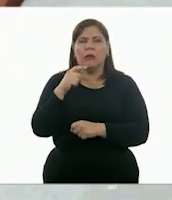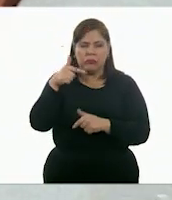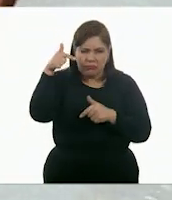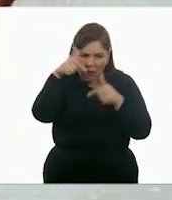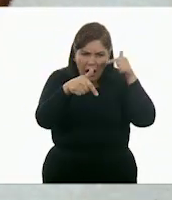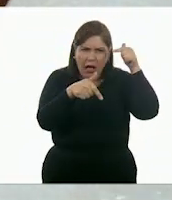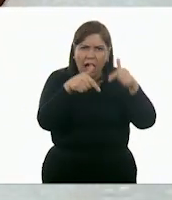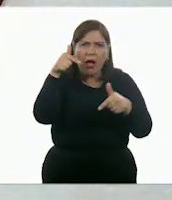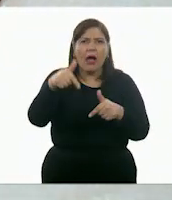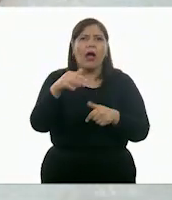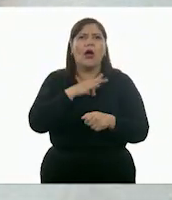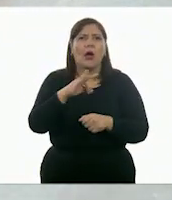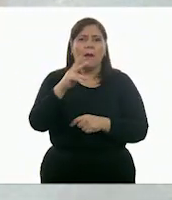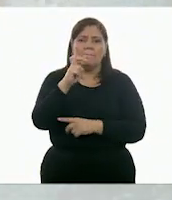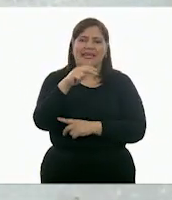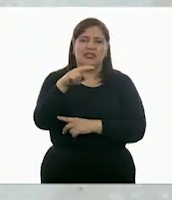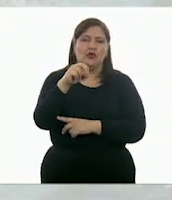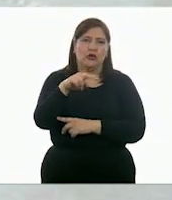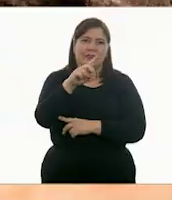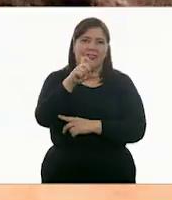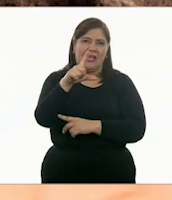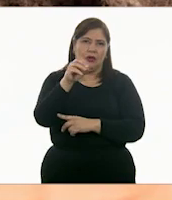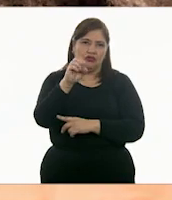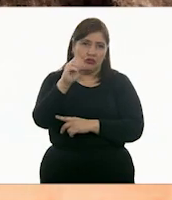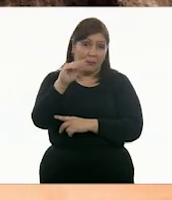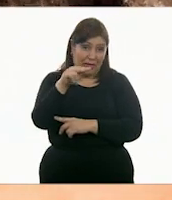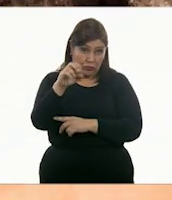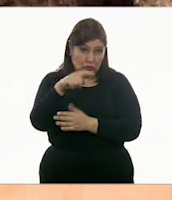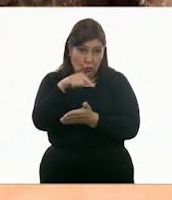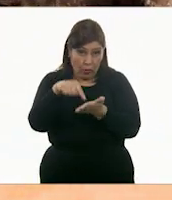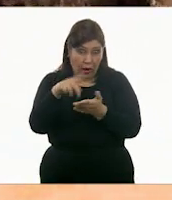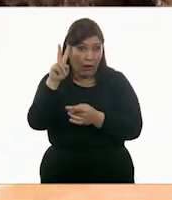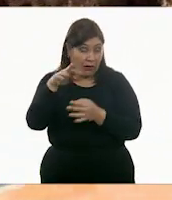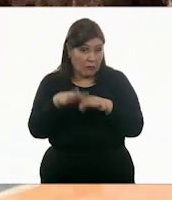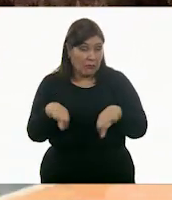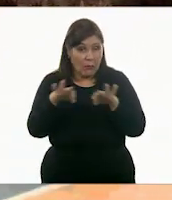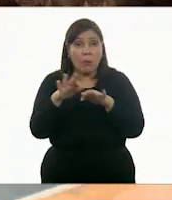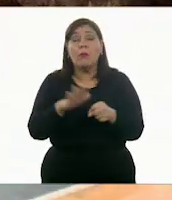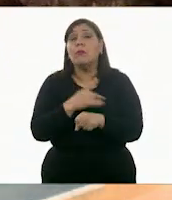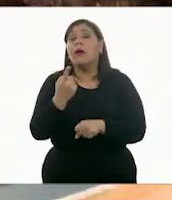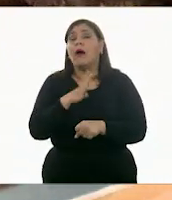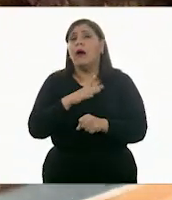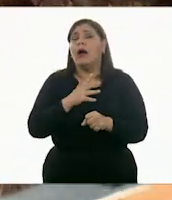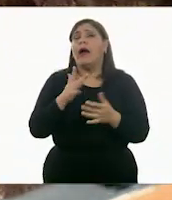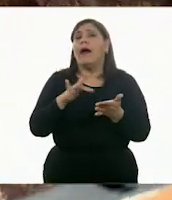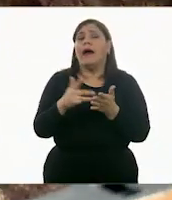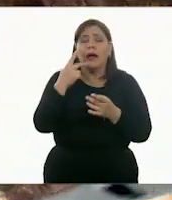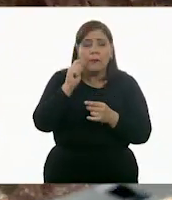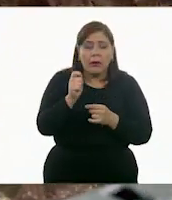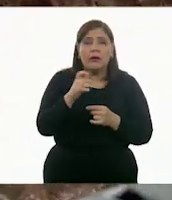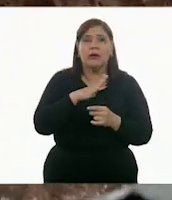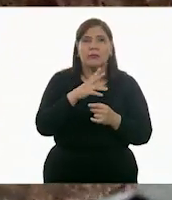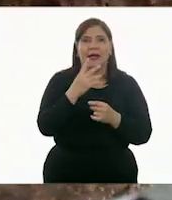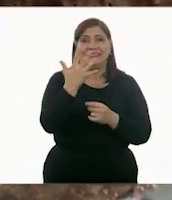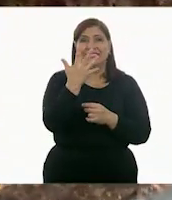en el área del Peñón de los Baños son muy importantes. Uno, porque se han hecho 5 descubrimientos de esqueletos humanos. Uno,